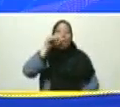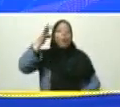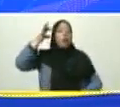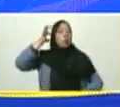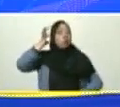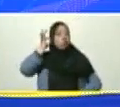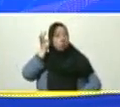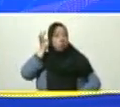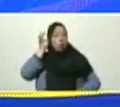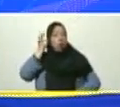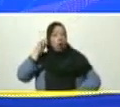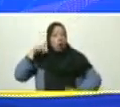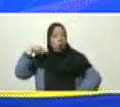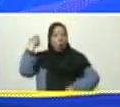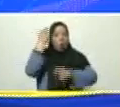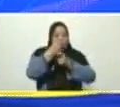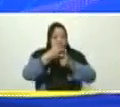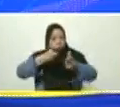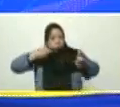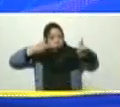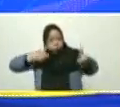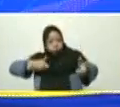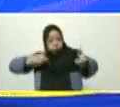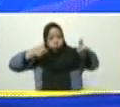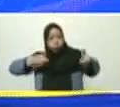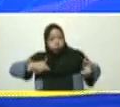con fusil en mano, con cañón